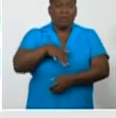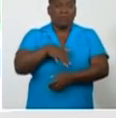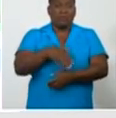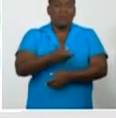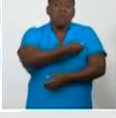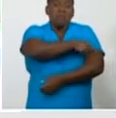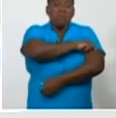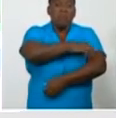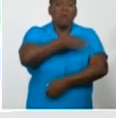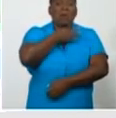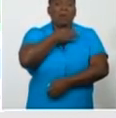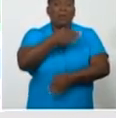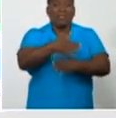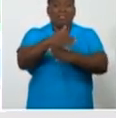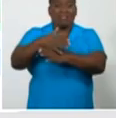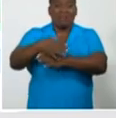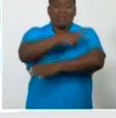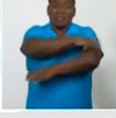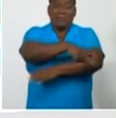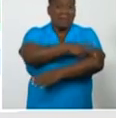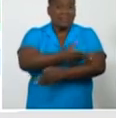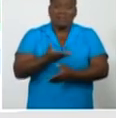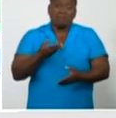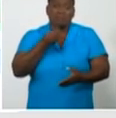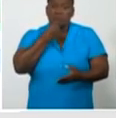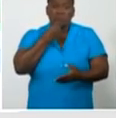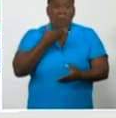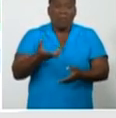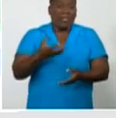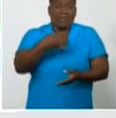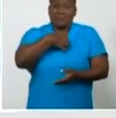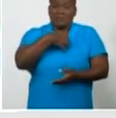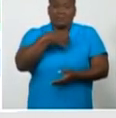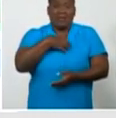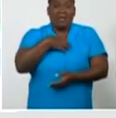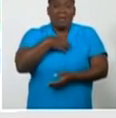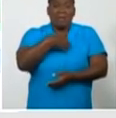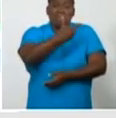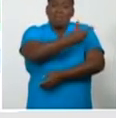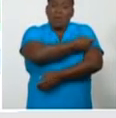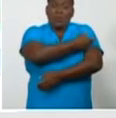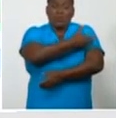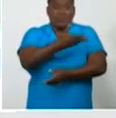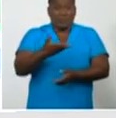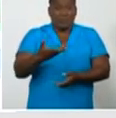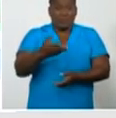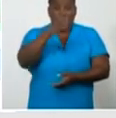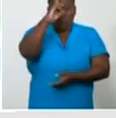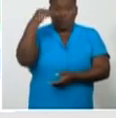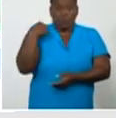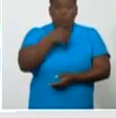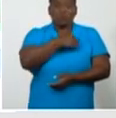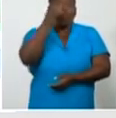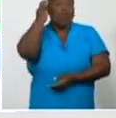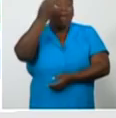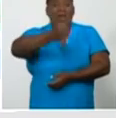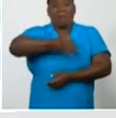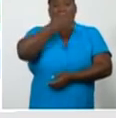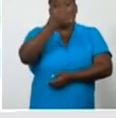con mayor fragilidad, y que también aclaraba lo que aquí se ha dicho, que